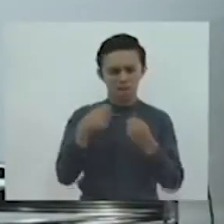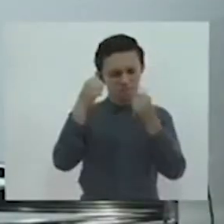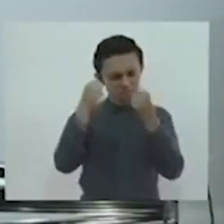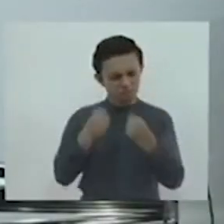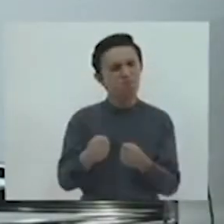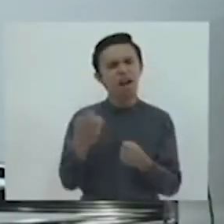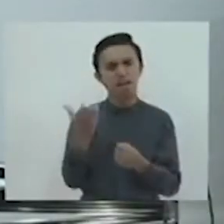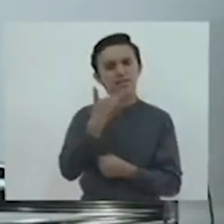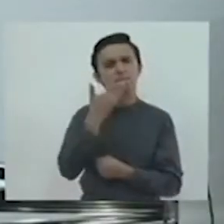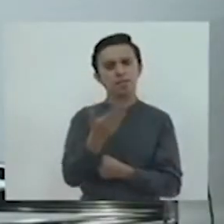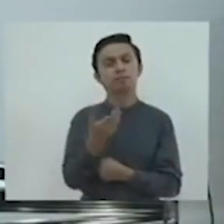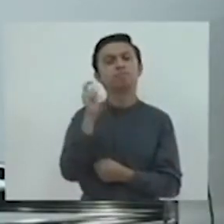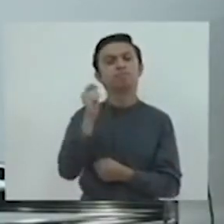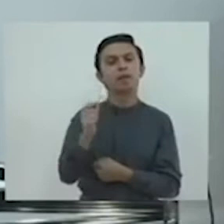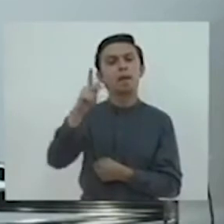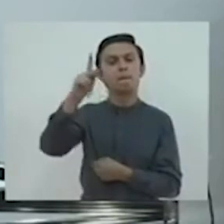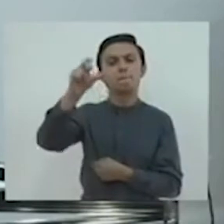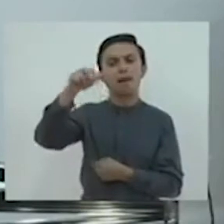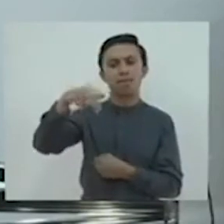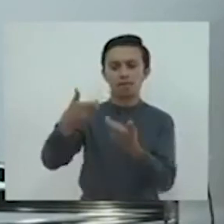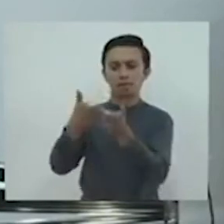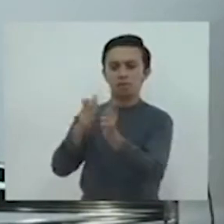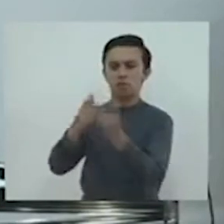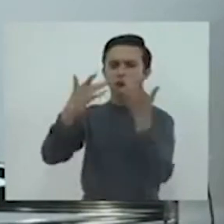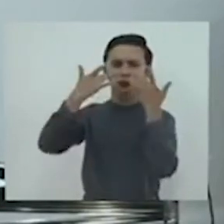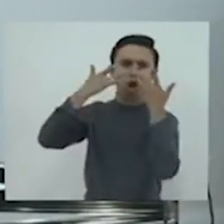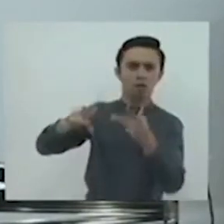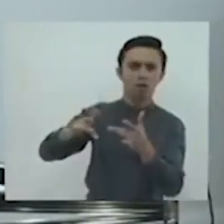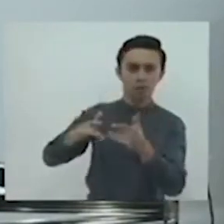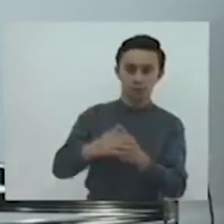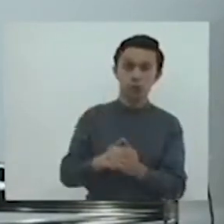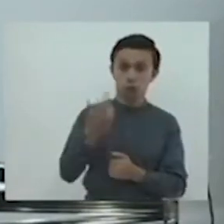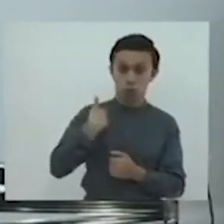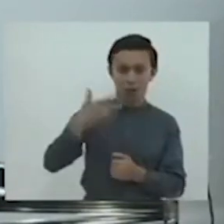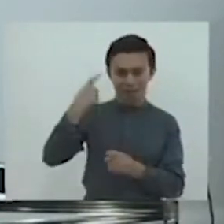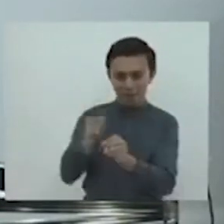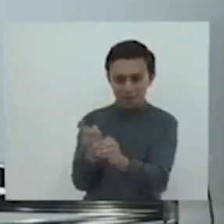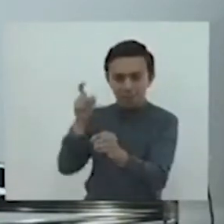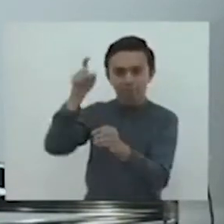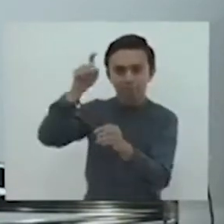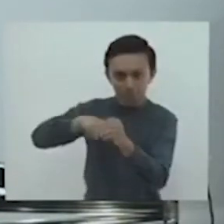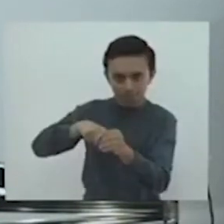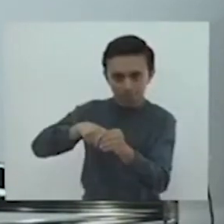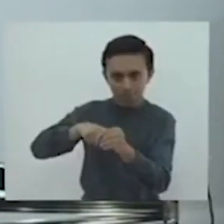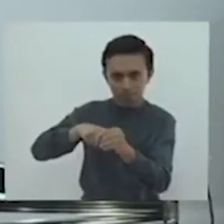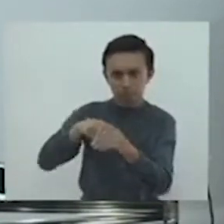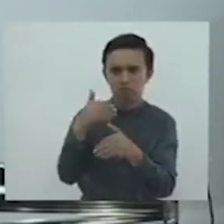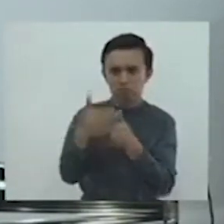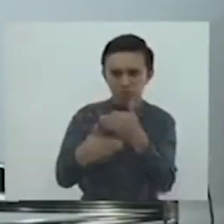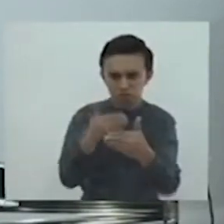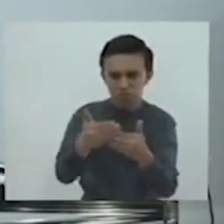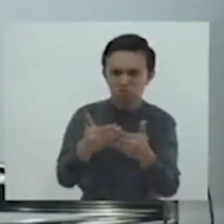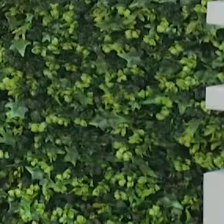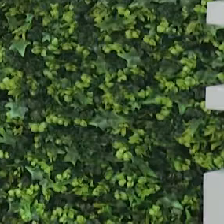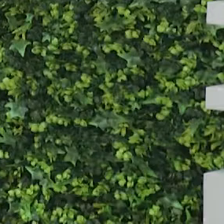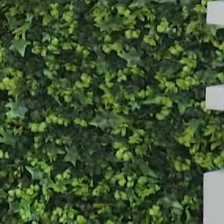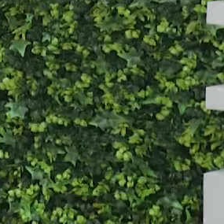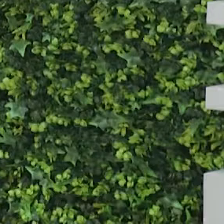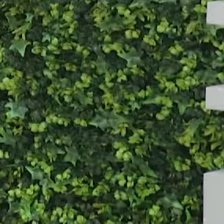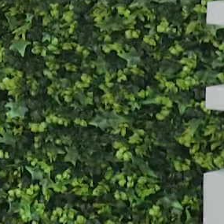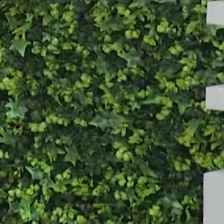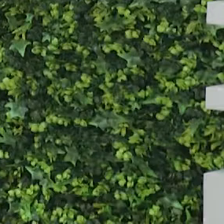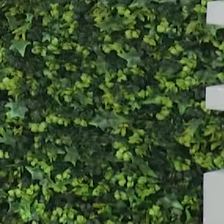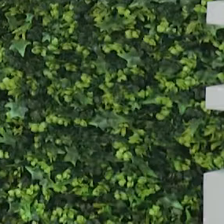pasó. Honestamente, yo me esperaba mucho más. Yo creí que el sabor del caldo en este debate iba a ser a raíz de él. Por supuesto que tocó temas un